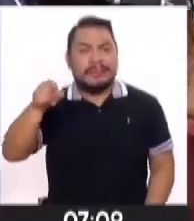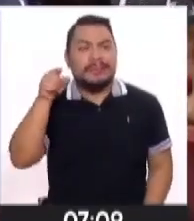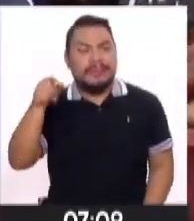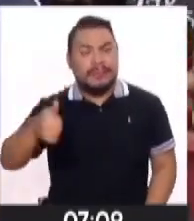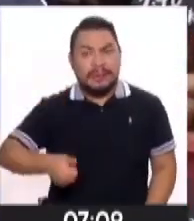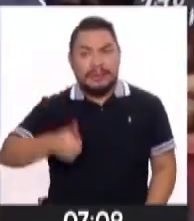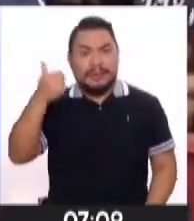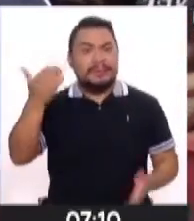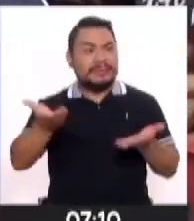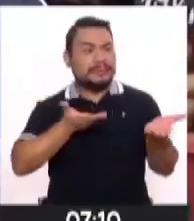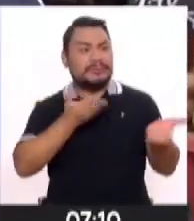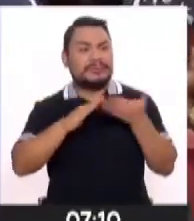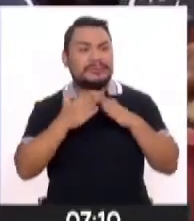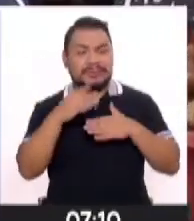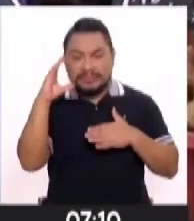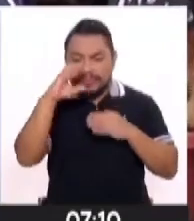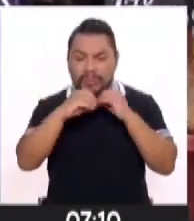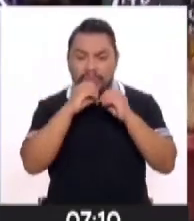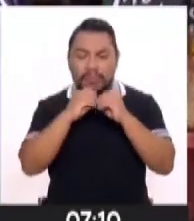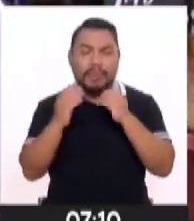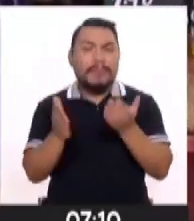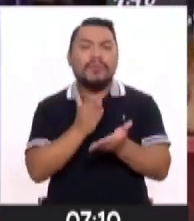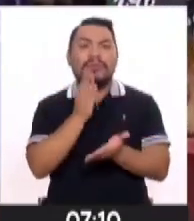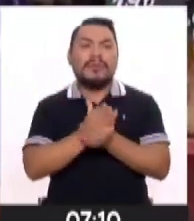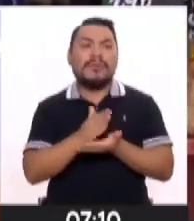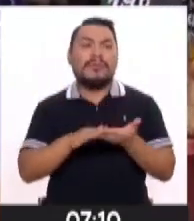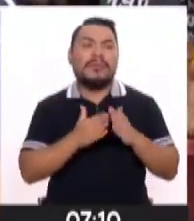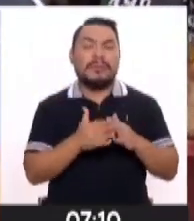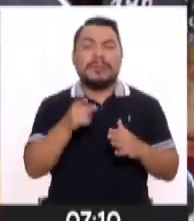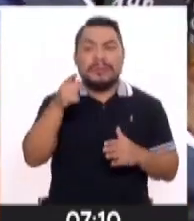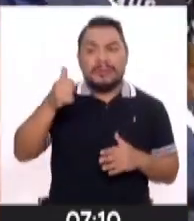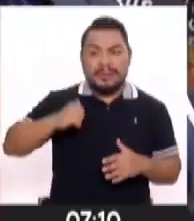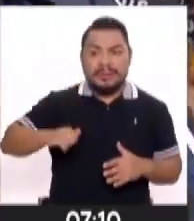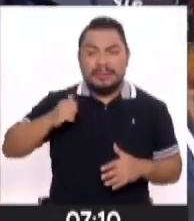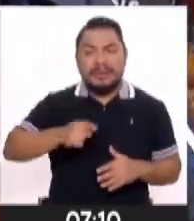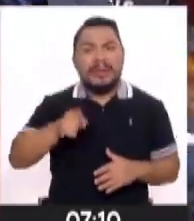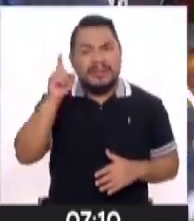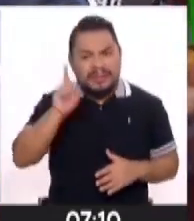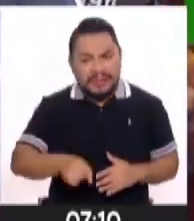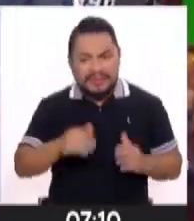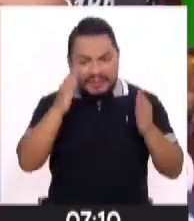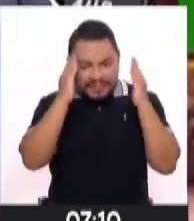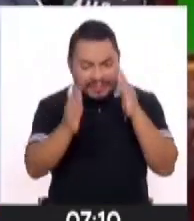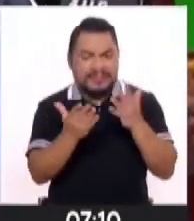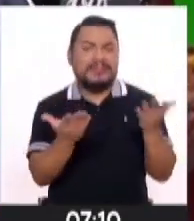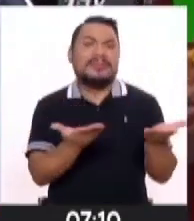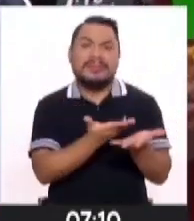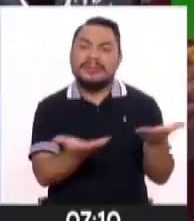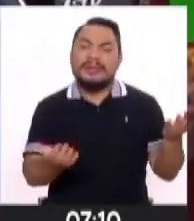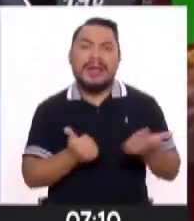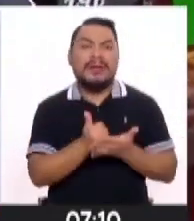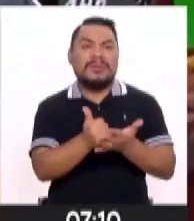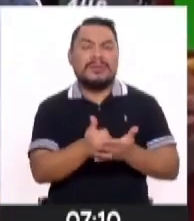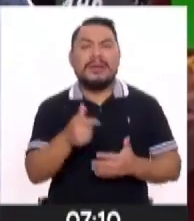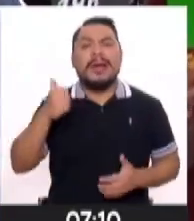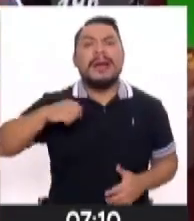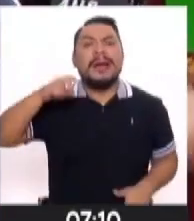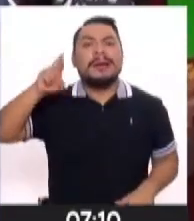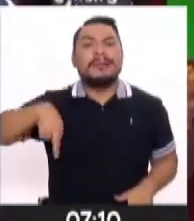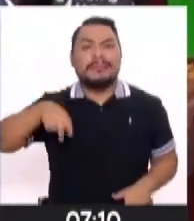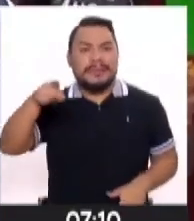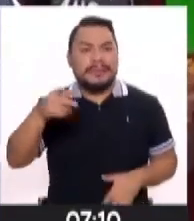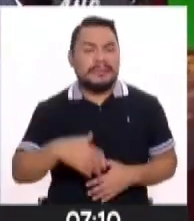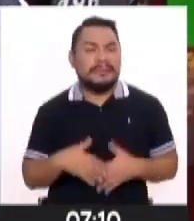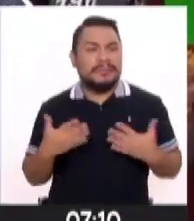al pueblo, para solucionar problemas del pueblo. Entonces, él tiene que tener mayor preferencia a los que están en la calle. Son personas